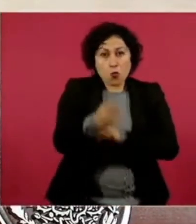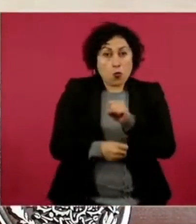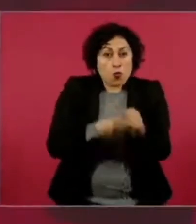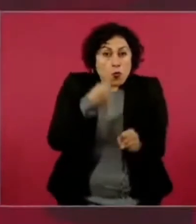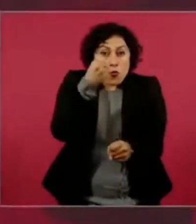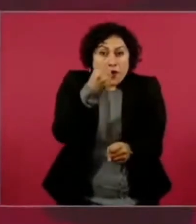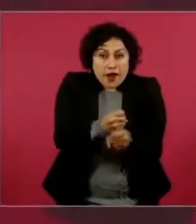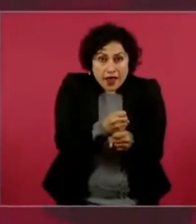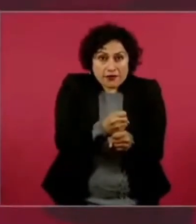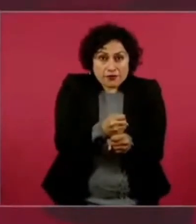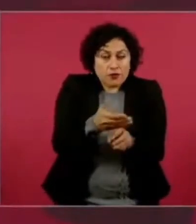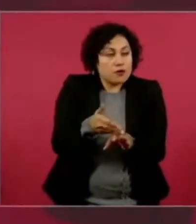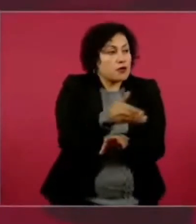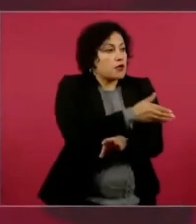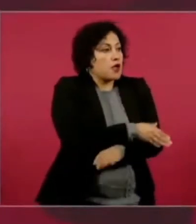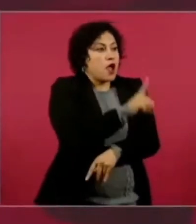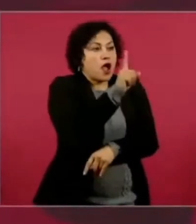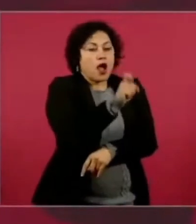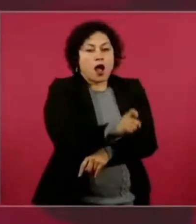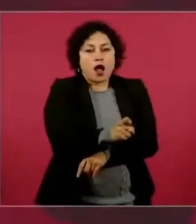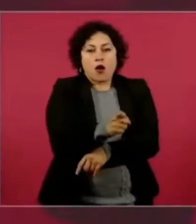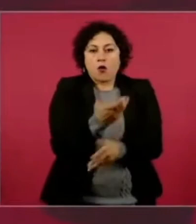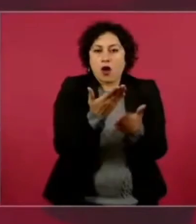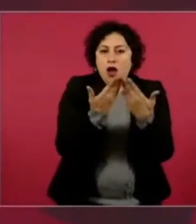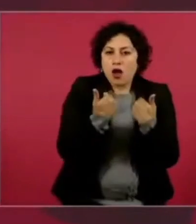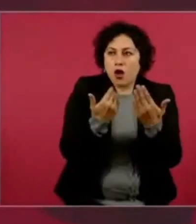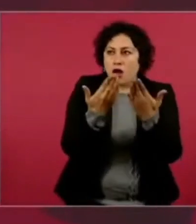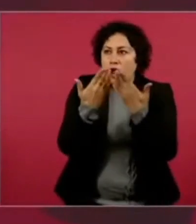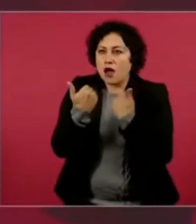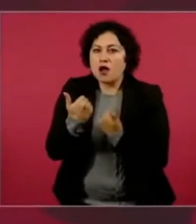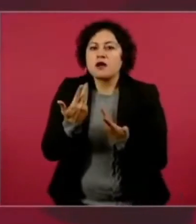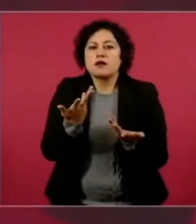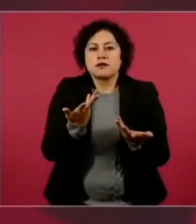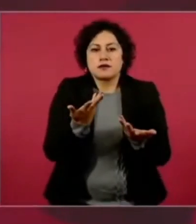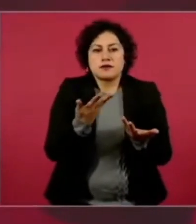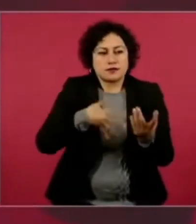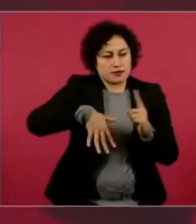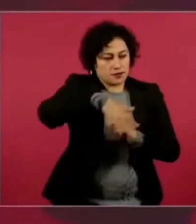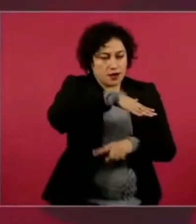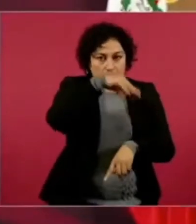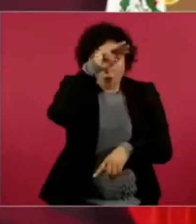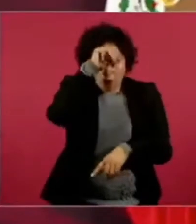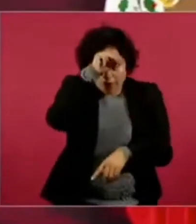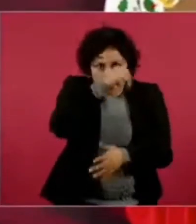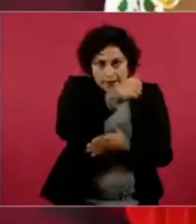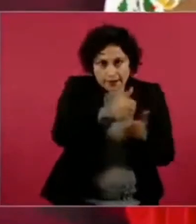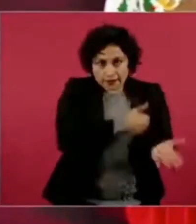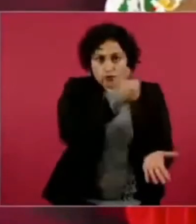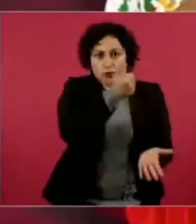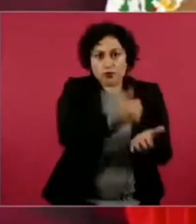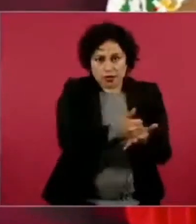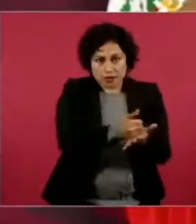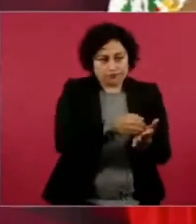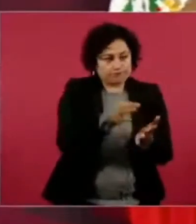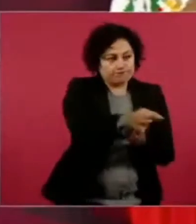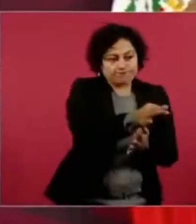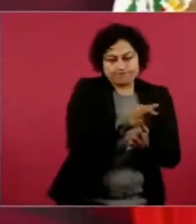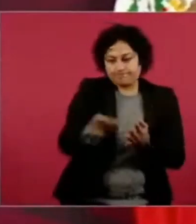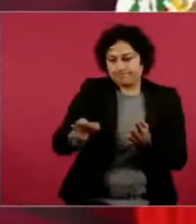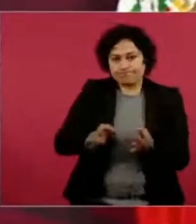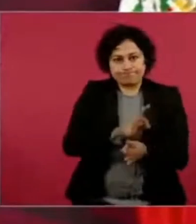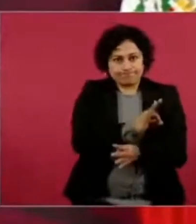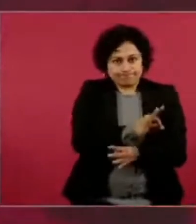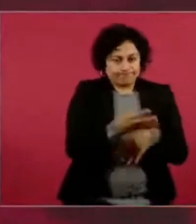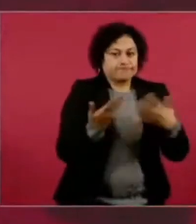del desabasto de agua de Monterrey y de la zona conurbada. Y van a tener agua